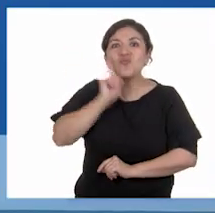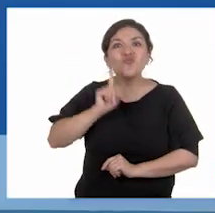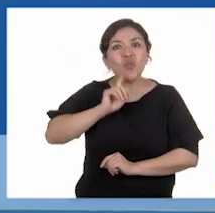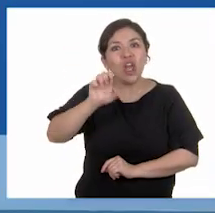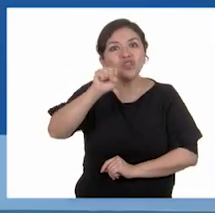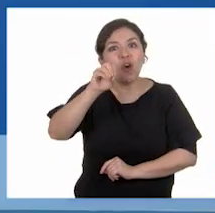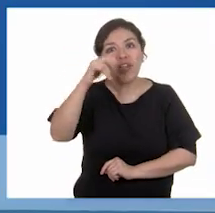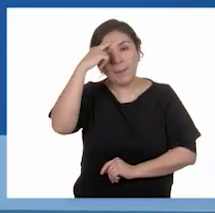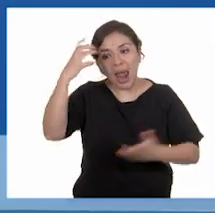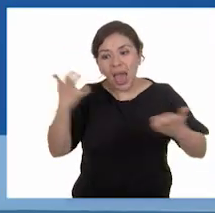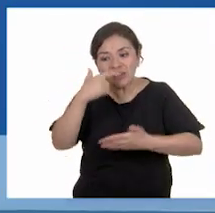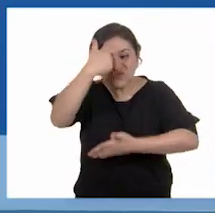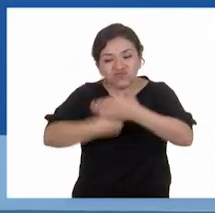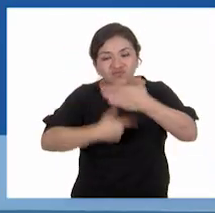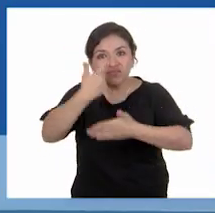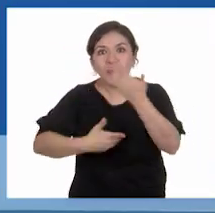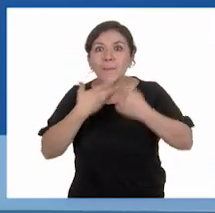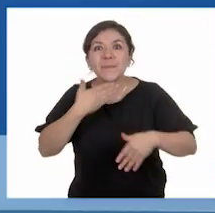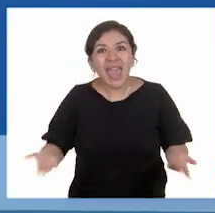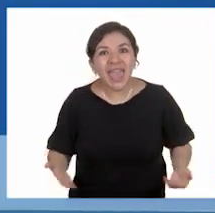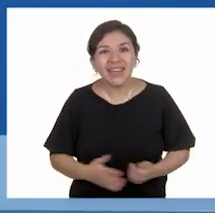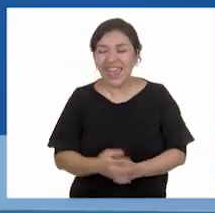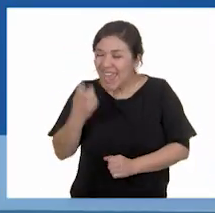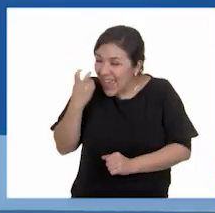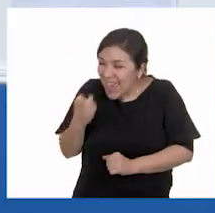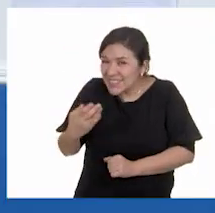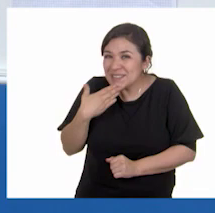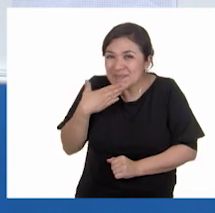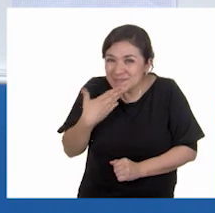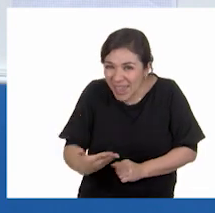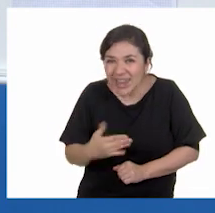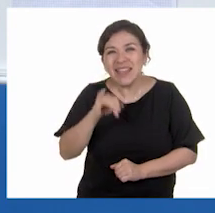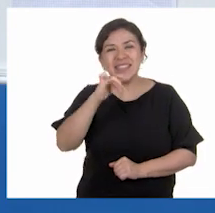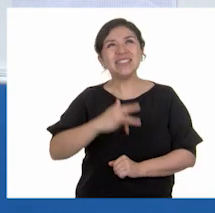a resolver su problema. ¡Sí!